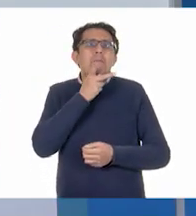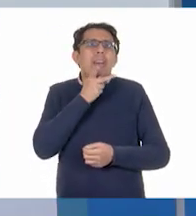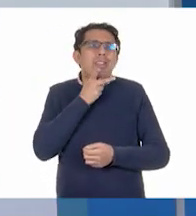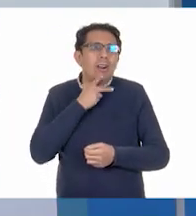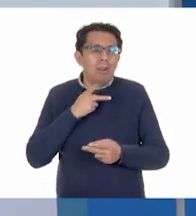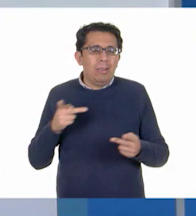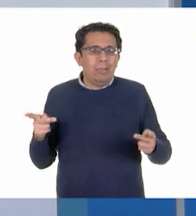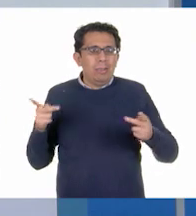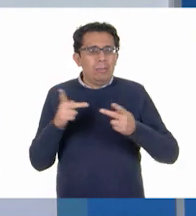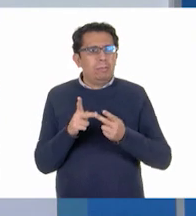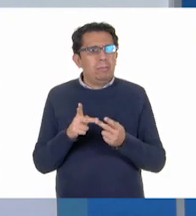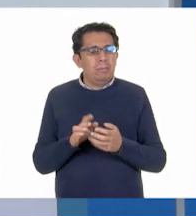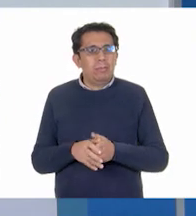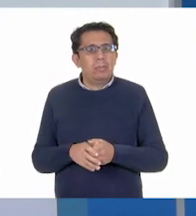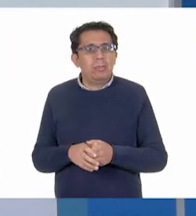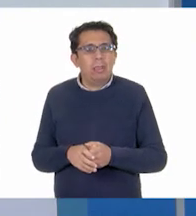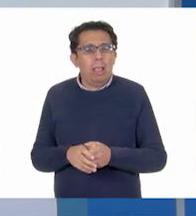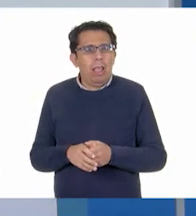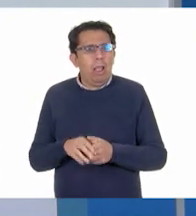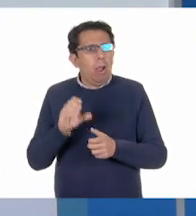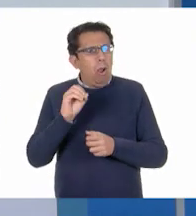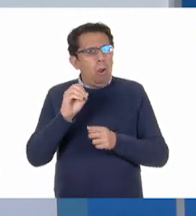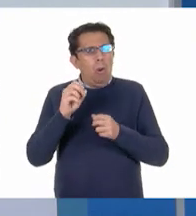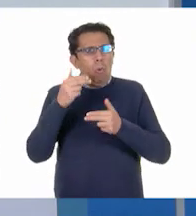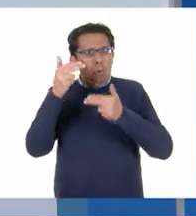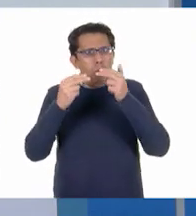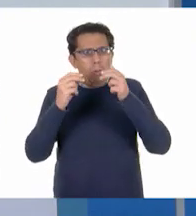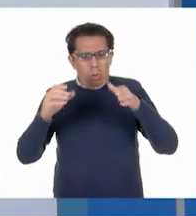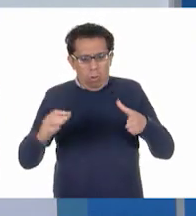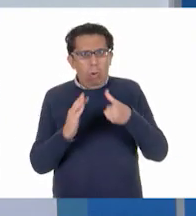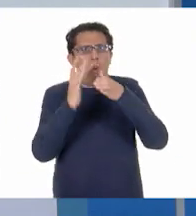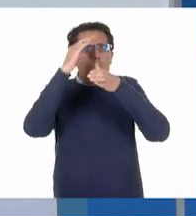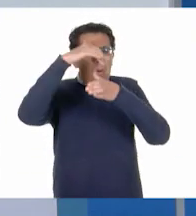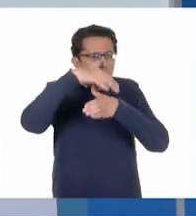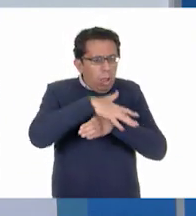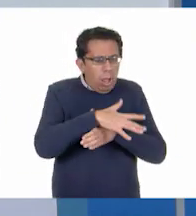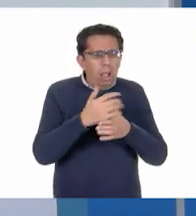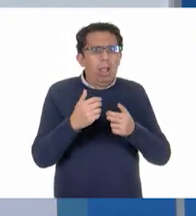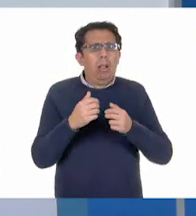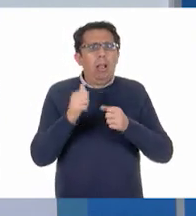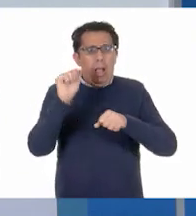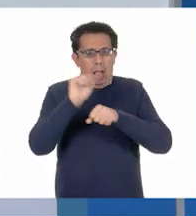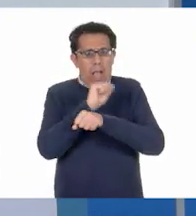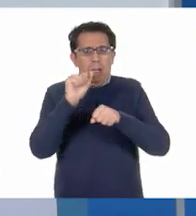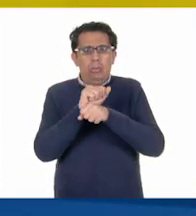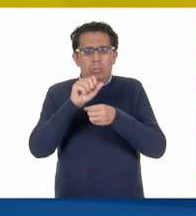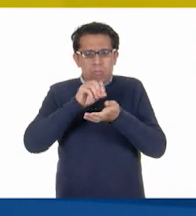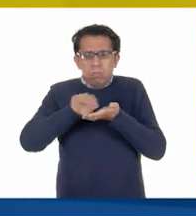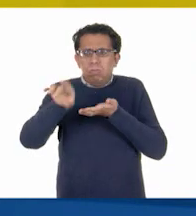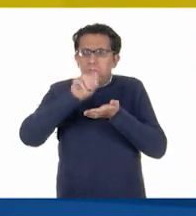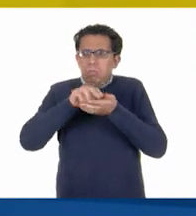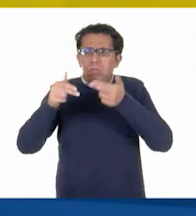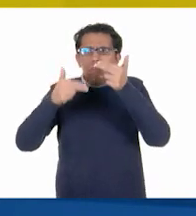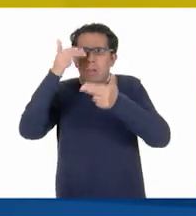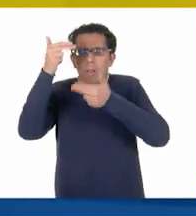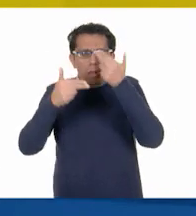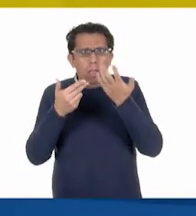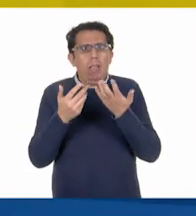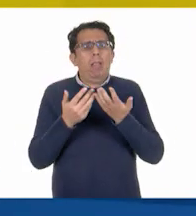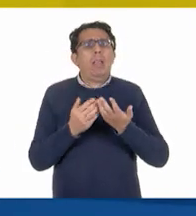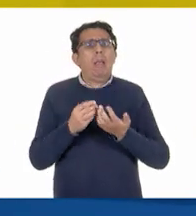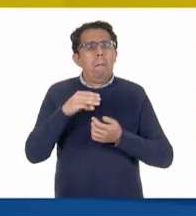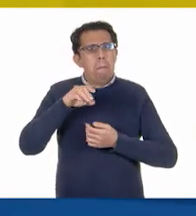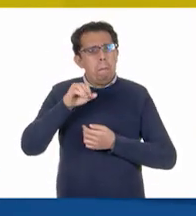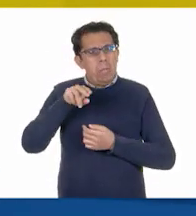carbón. Humo de un volcán, humo de los coches, ¿Fósiles? ¿Minerales? los diamantes